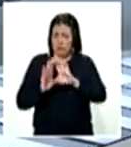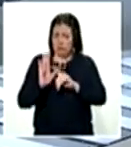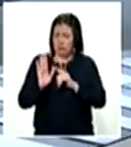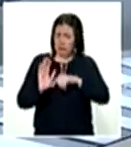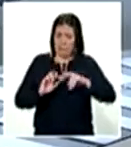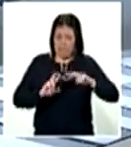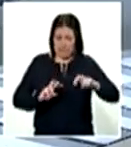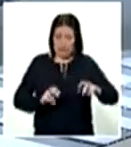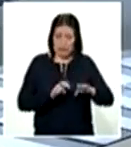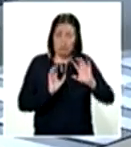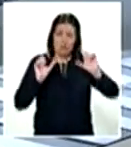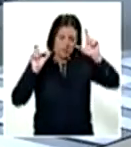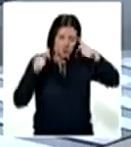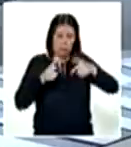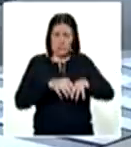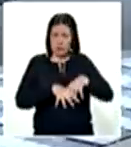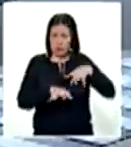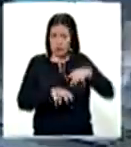por el Pleno.